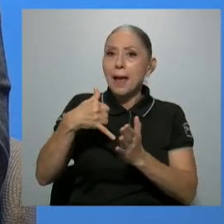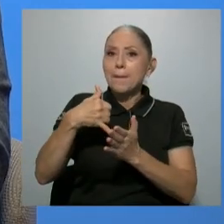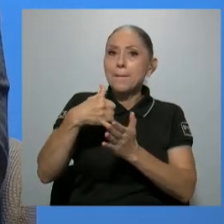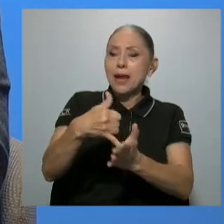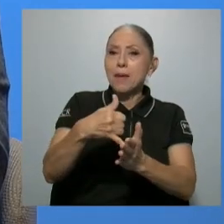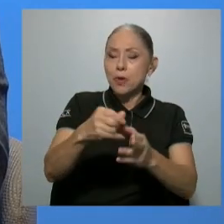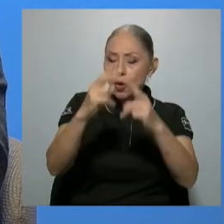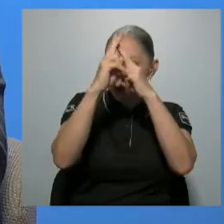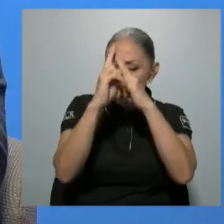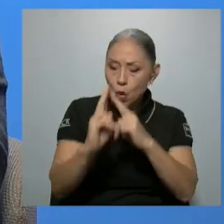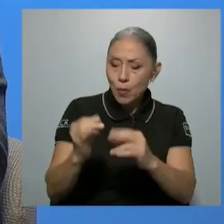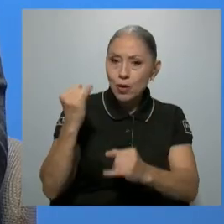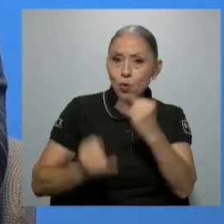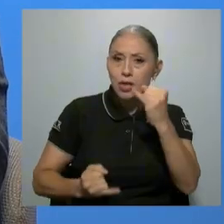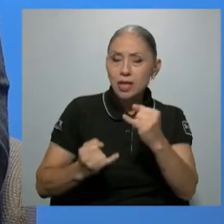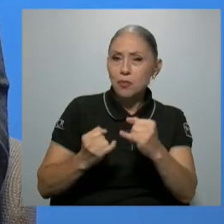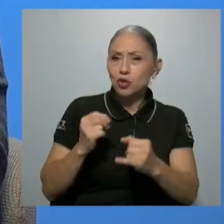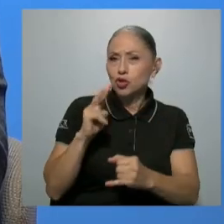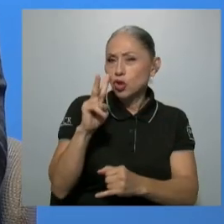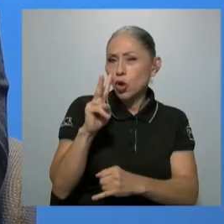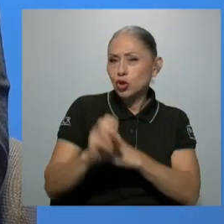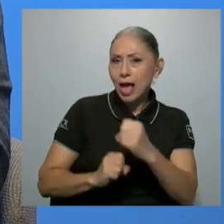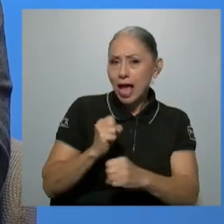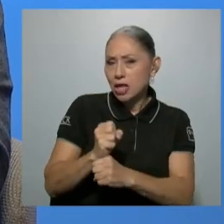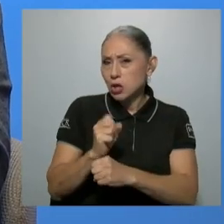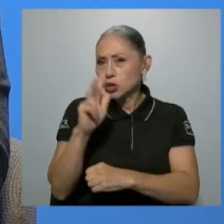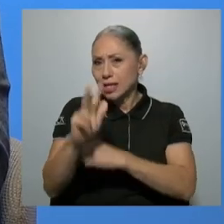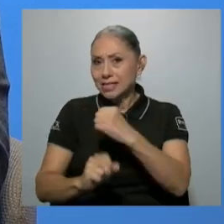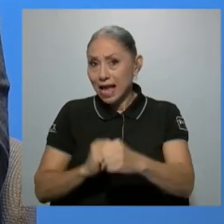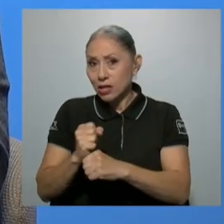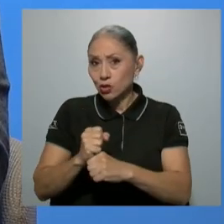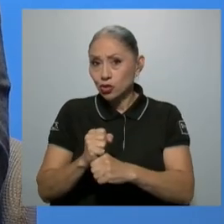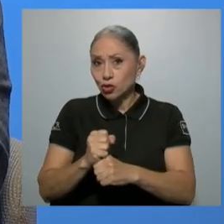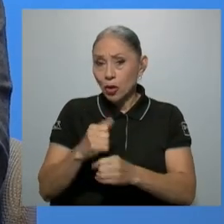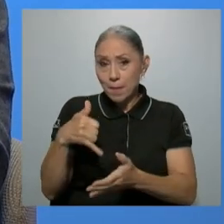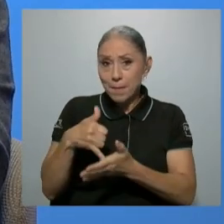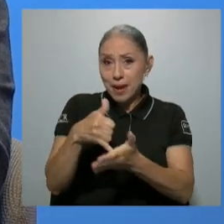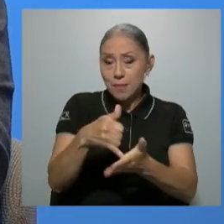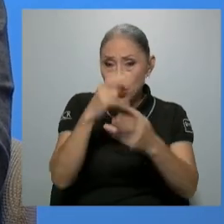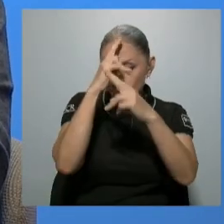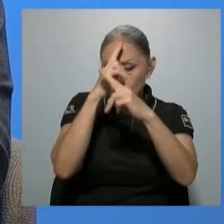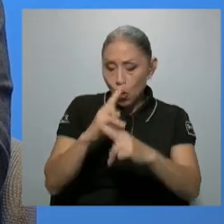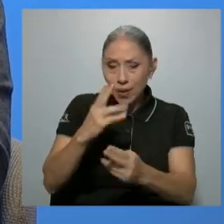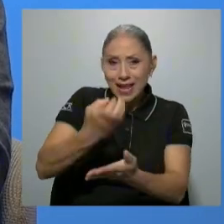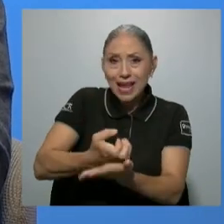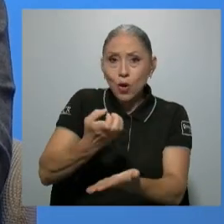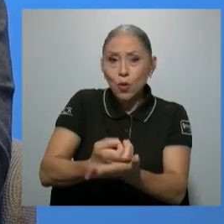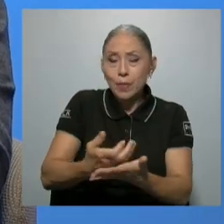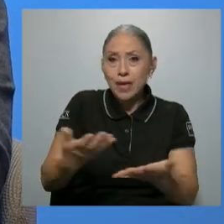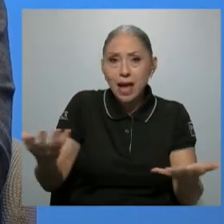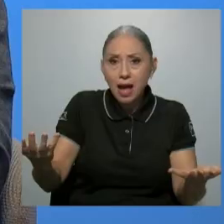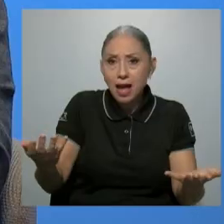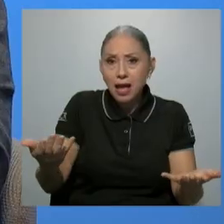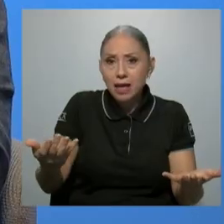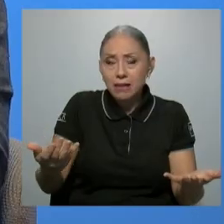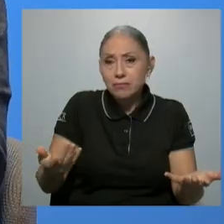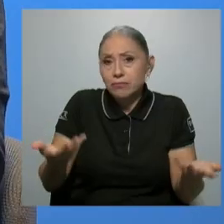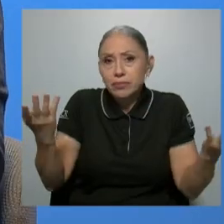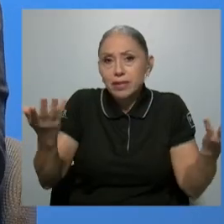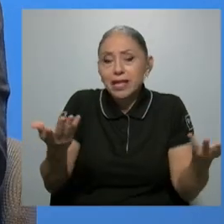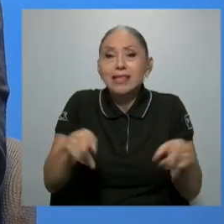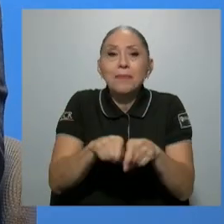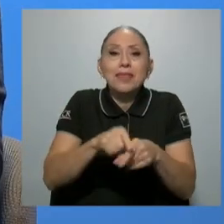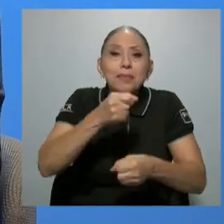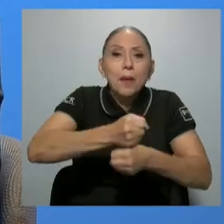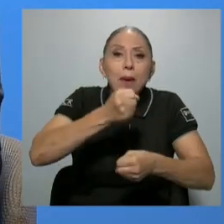los últimos 2 años, 2 o 3 años en economía me refiero, y evidentemente la producción académica en